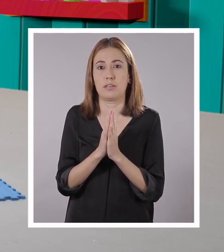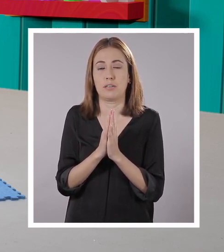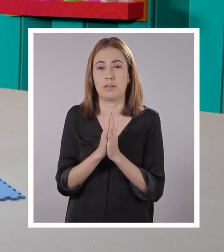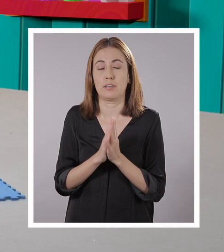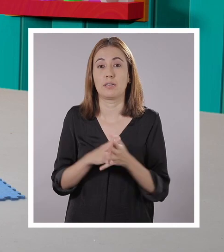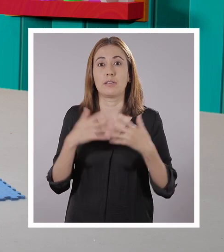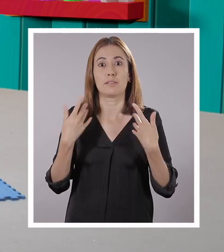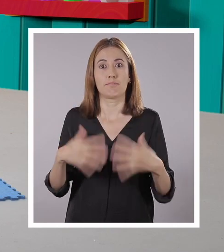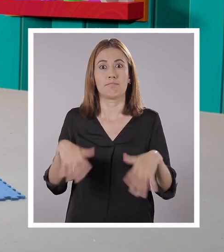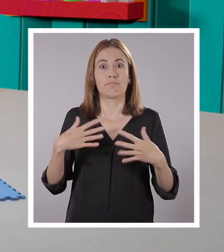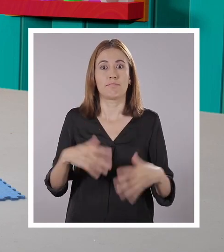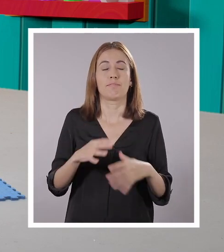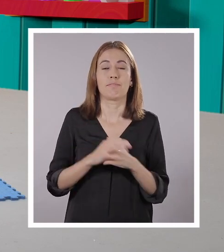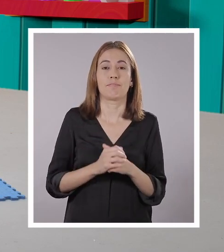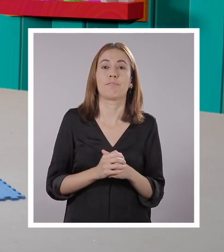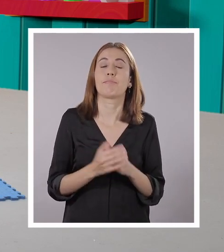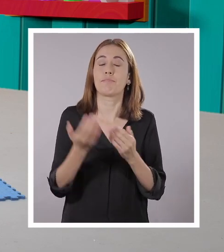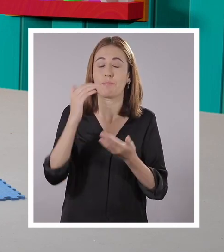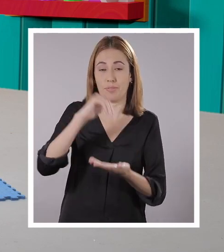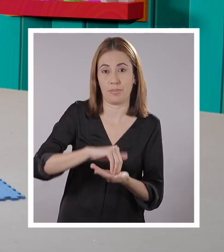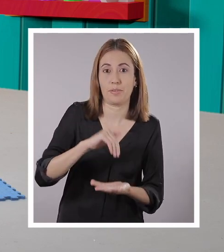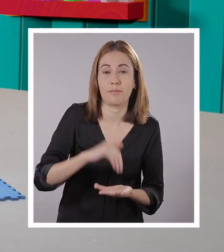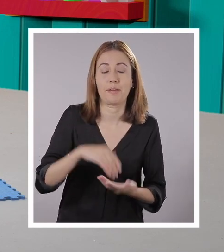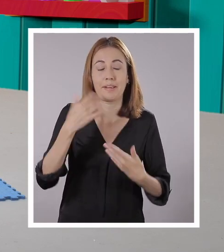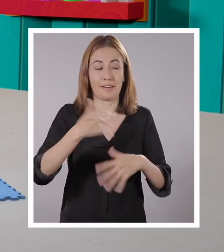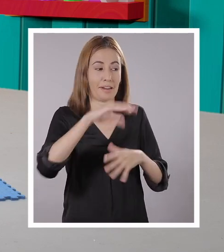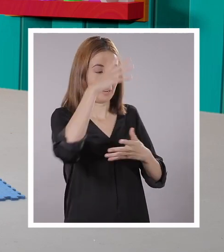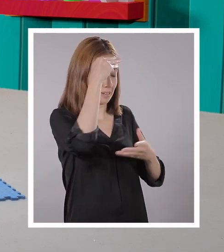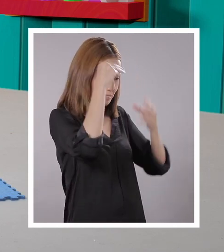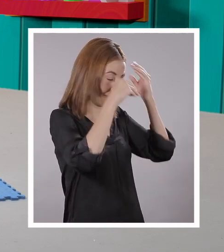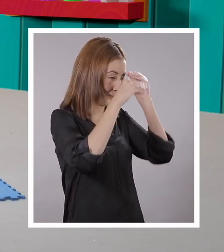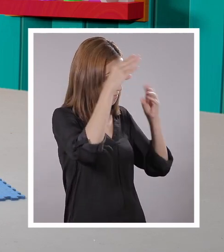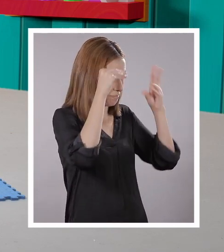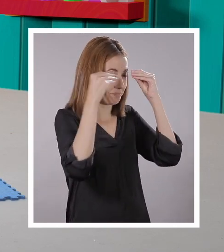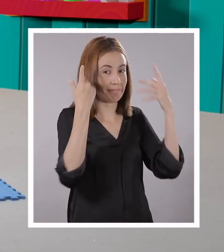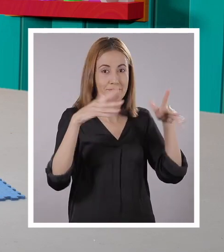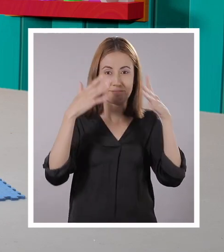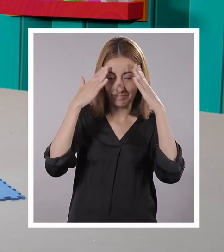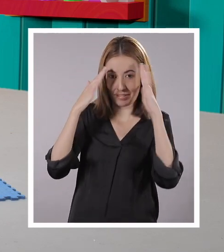Salto y adelante. Ya. Adelante, ¿ok?